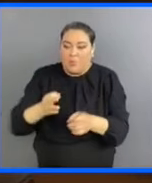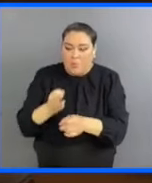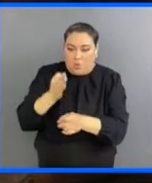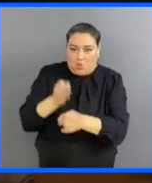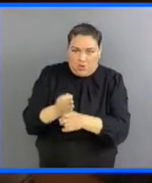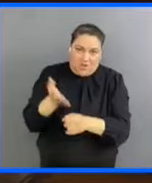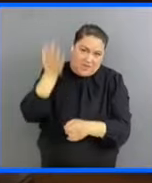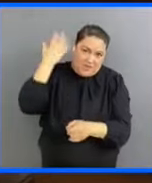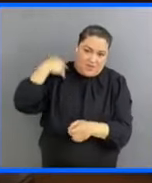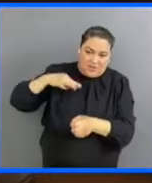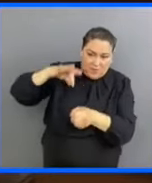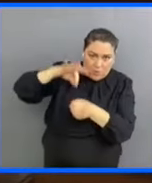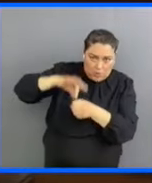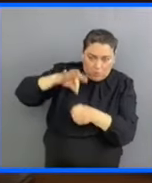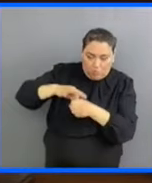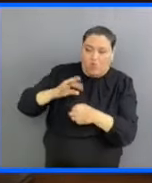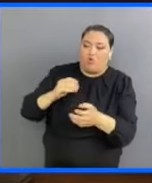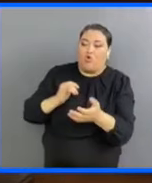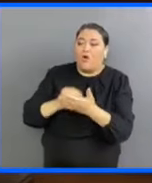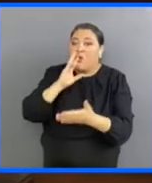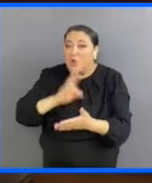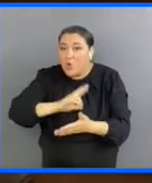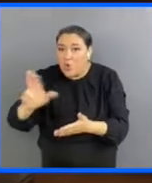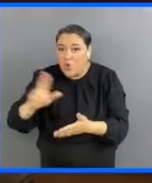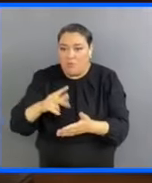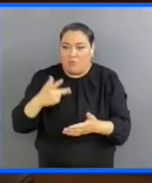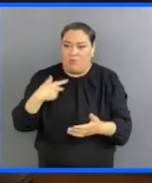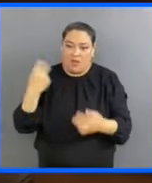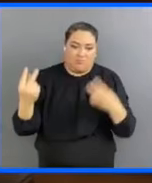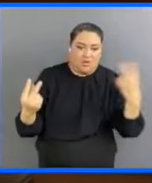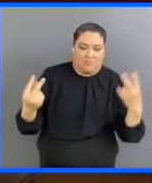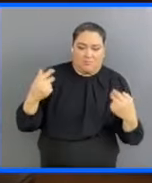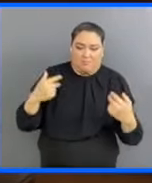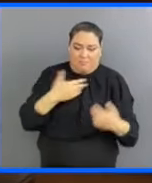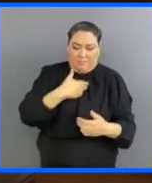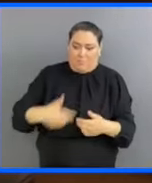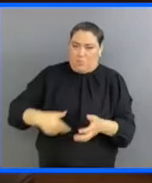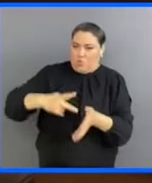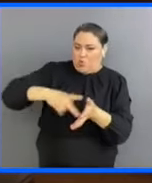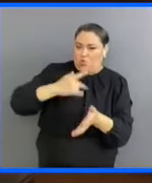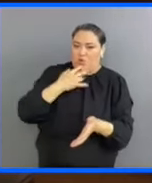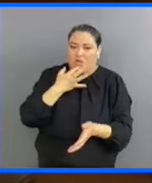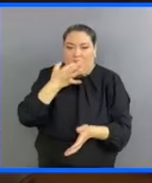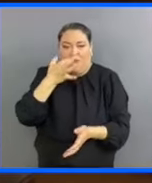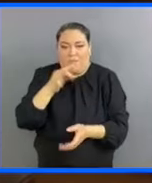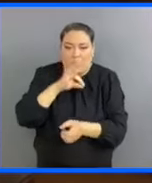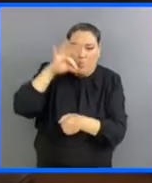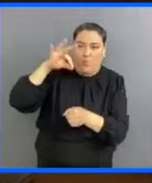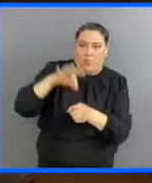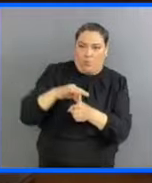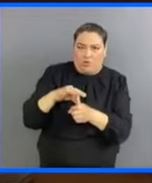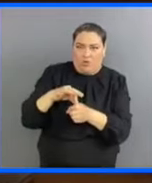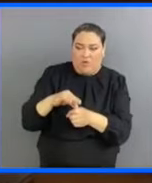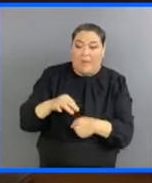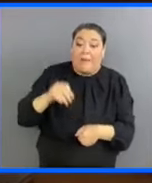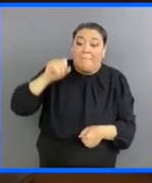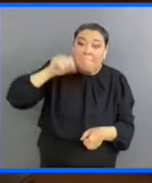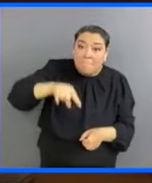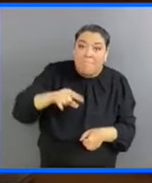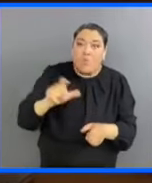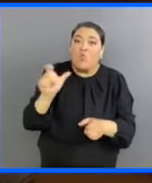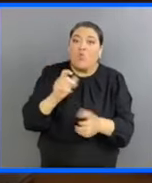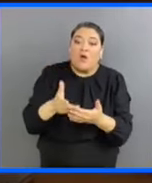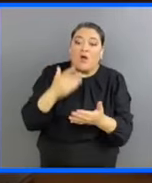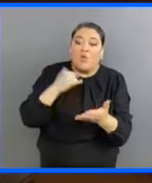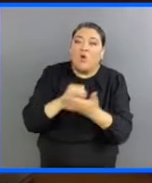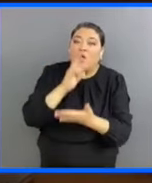la emisión de un voto de calidad en virtud de que esa actuación se dio al momento de fallar el asunto